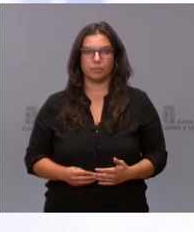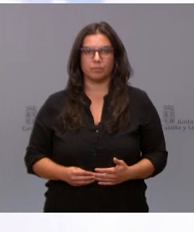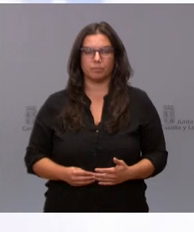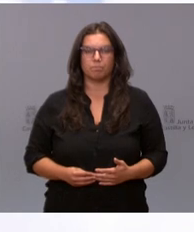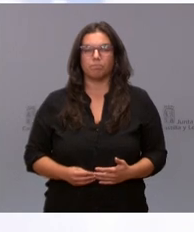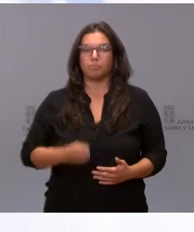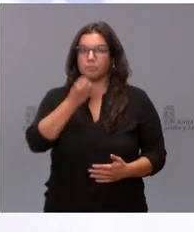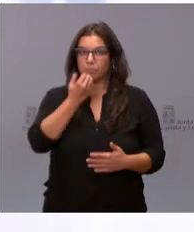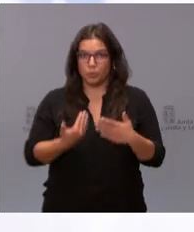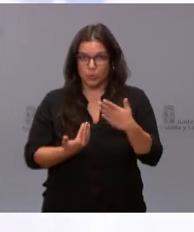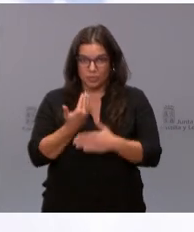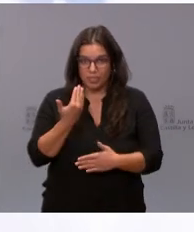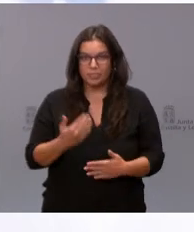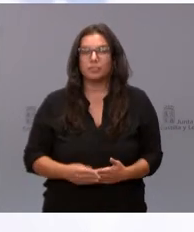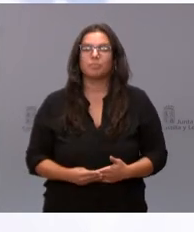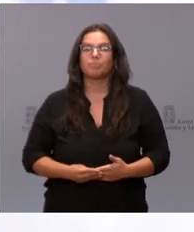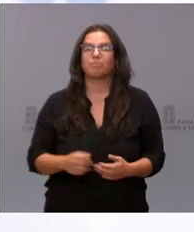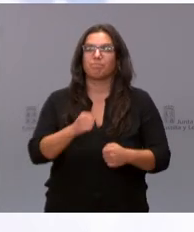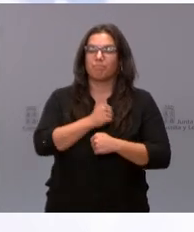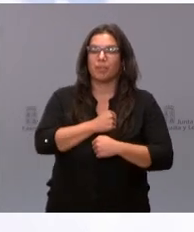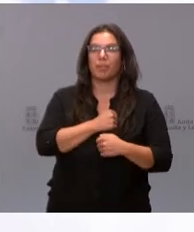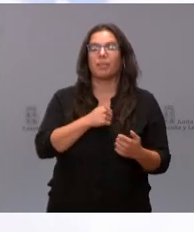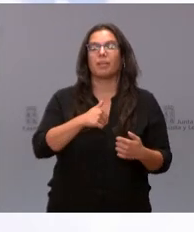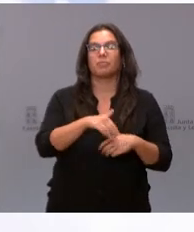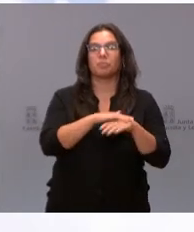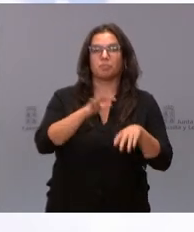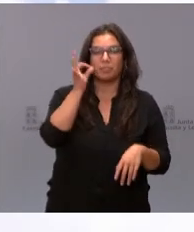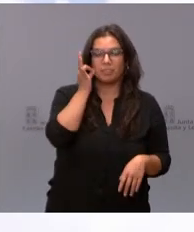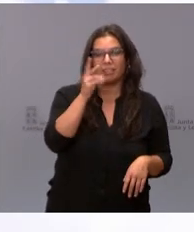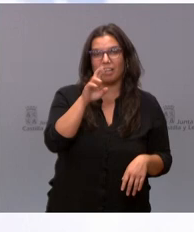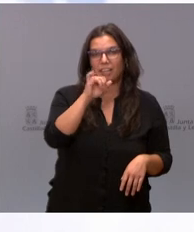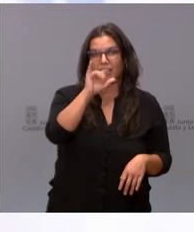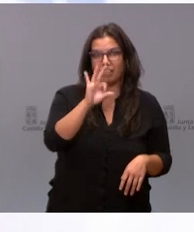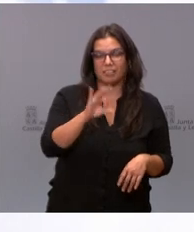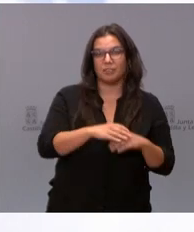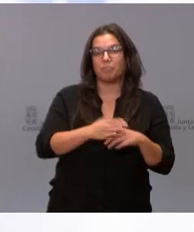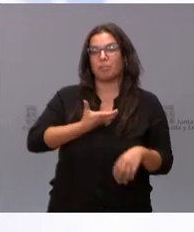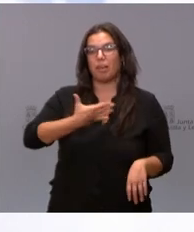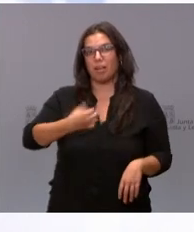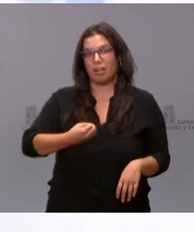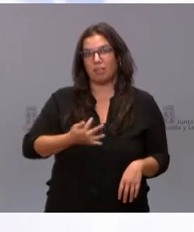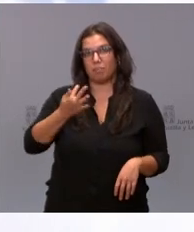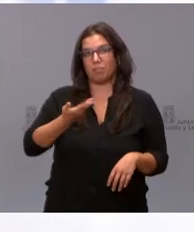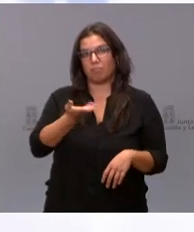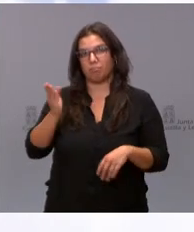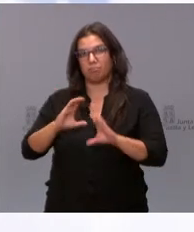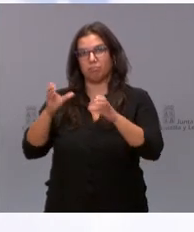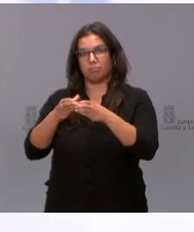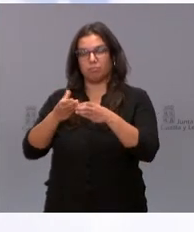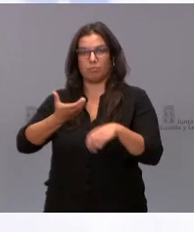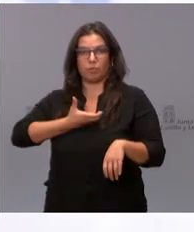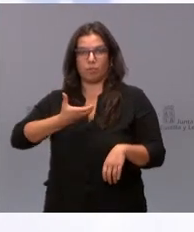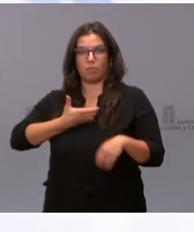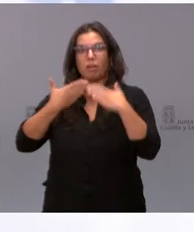buenos días querida ministra querida reyes alcalde incorporación municipal muchísimas gracias por